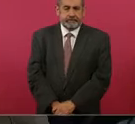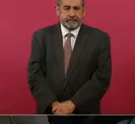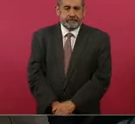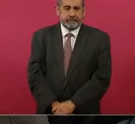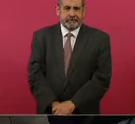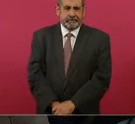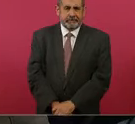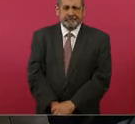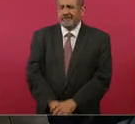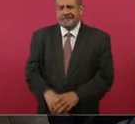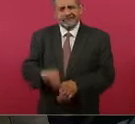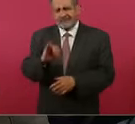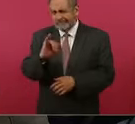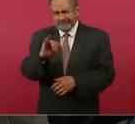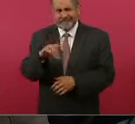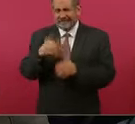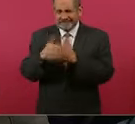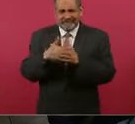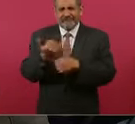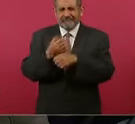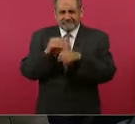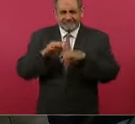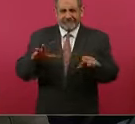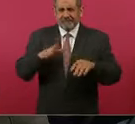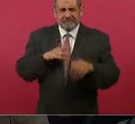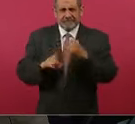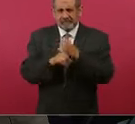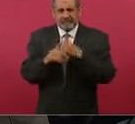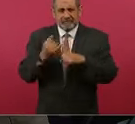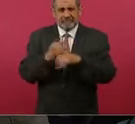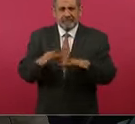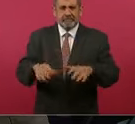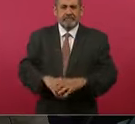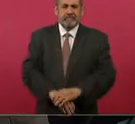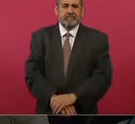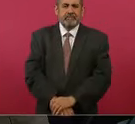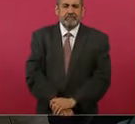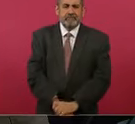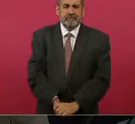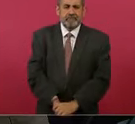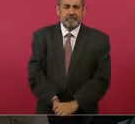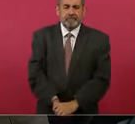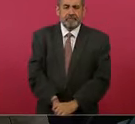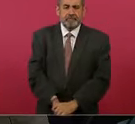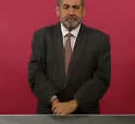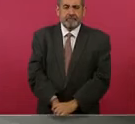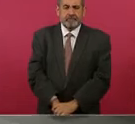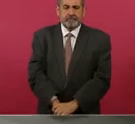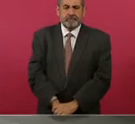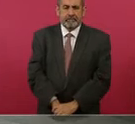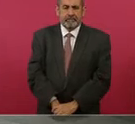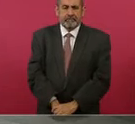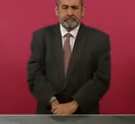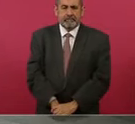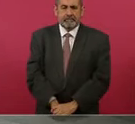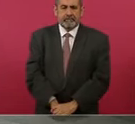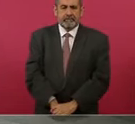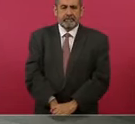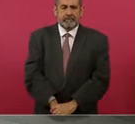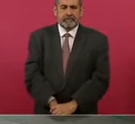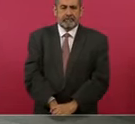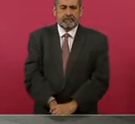ha... Sí, va a ver, va a darse el informe, sin ningún problema. Beneficiarios no son públicos y en México